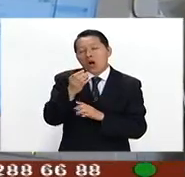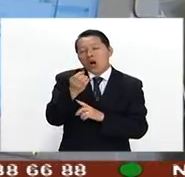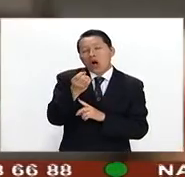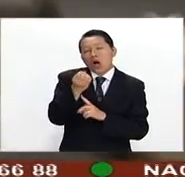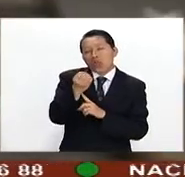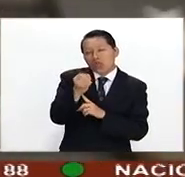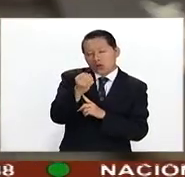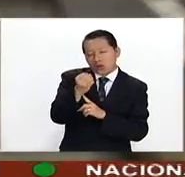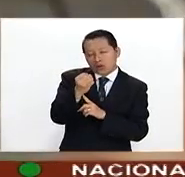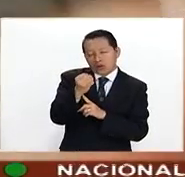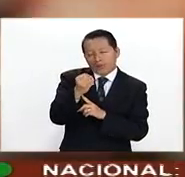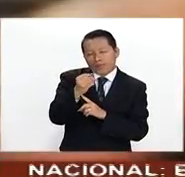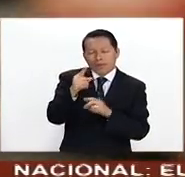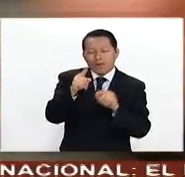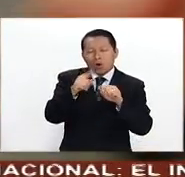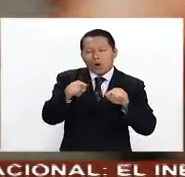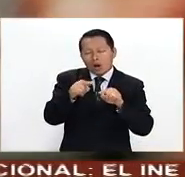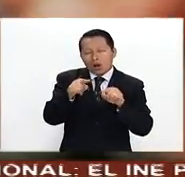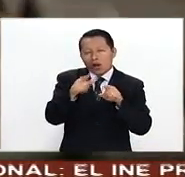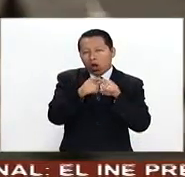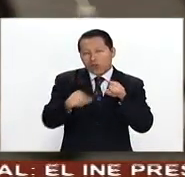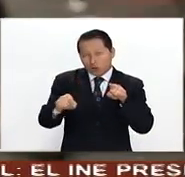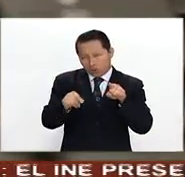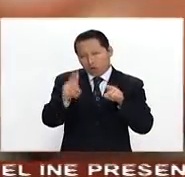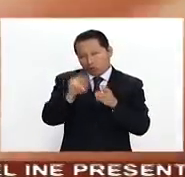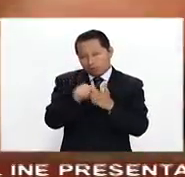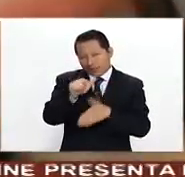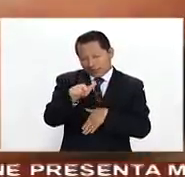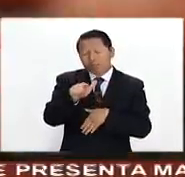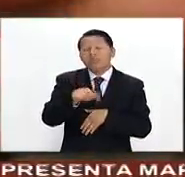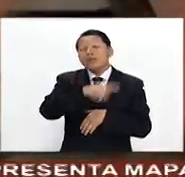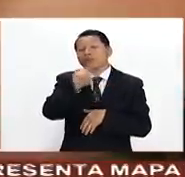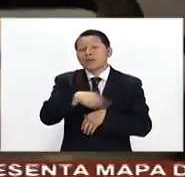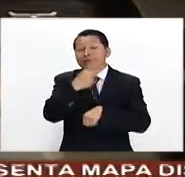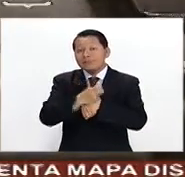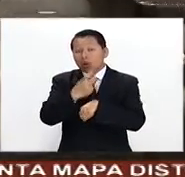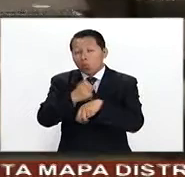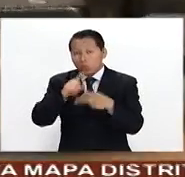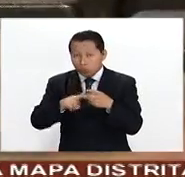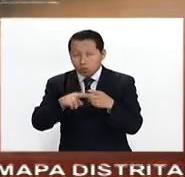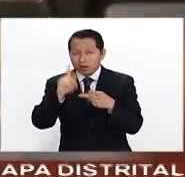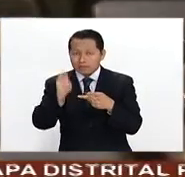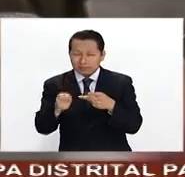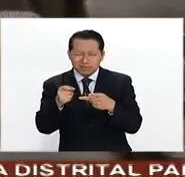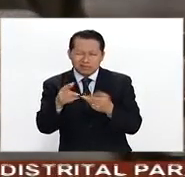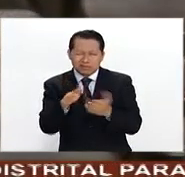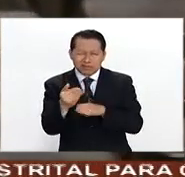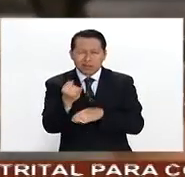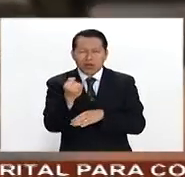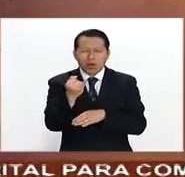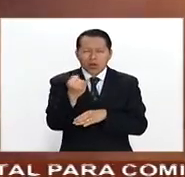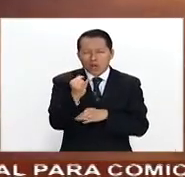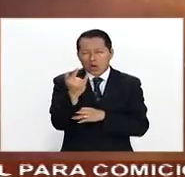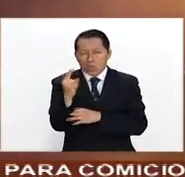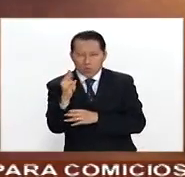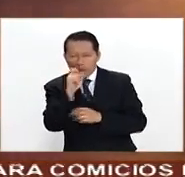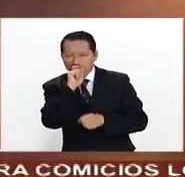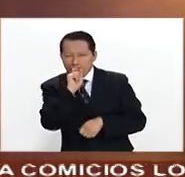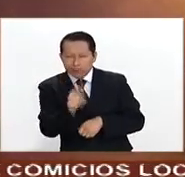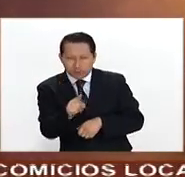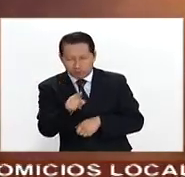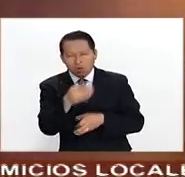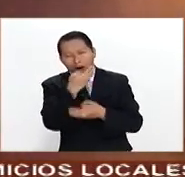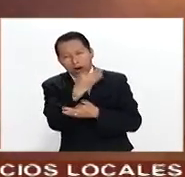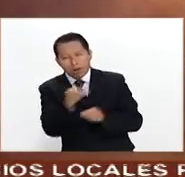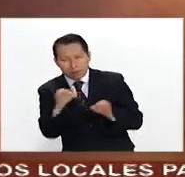2017. La segunda convocatoria que tenemos al año viene por junio, julio aproximadamente la